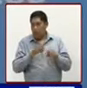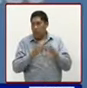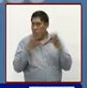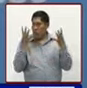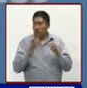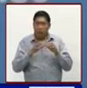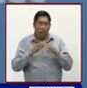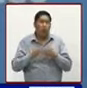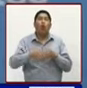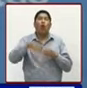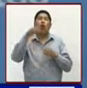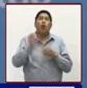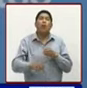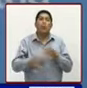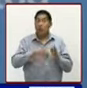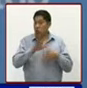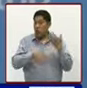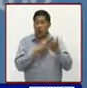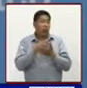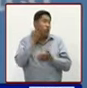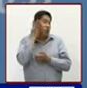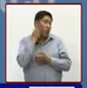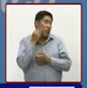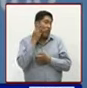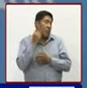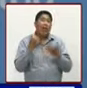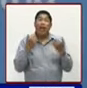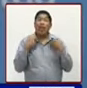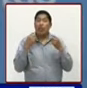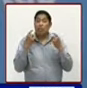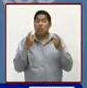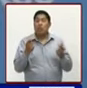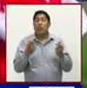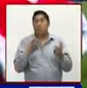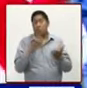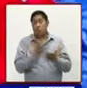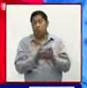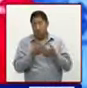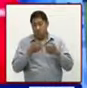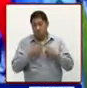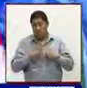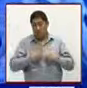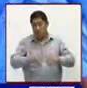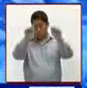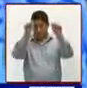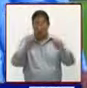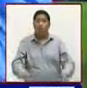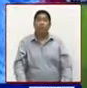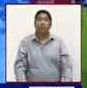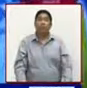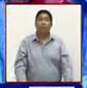muy completo, que en todas las líneas tiene experiencia, tiene velocidad y tiene buen pie.